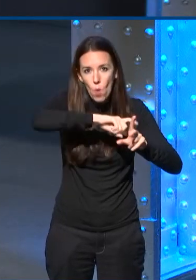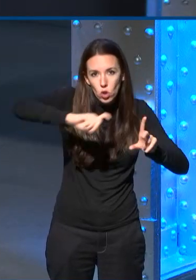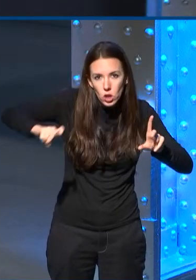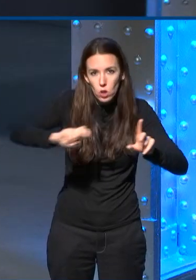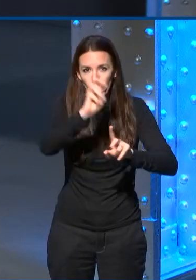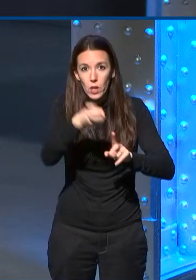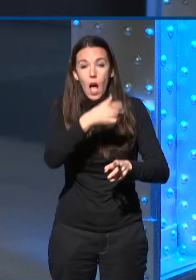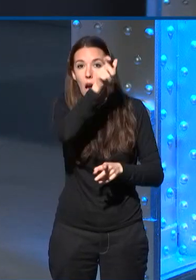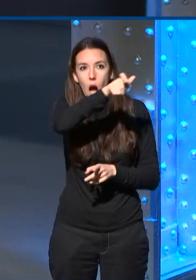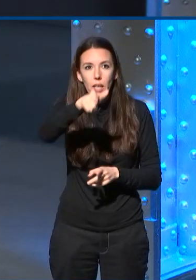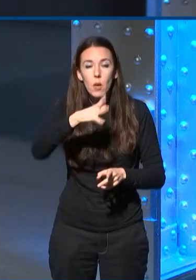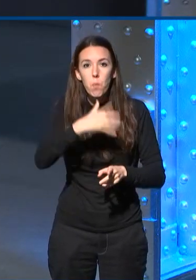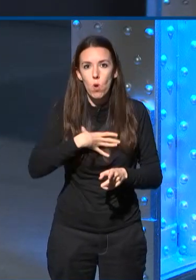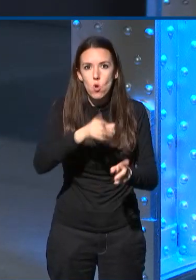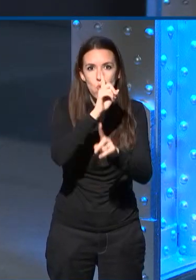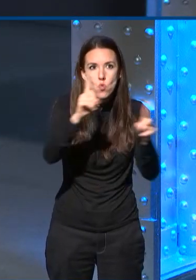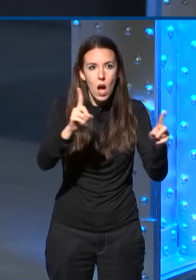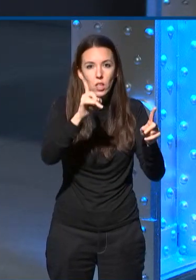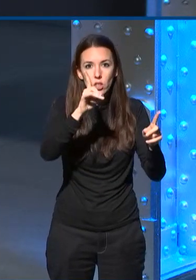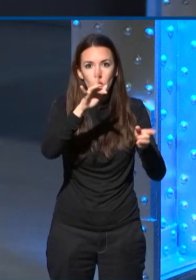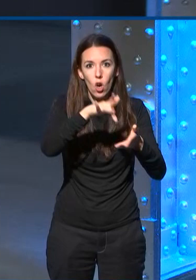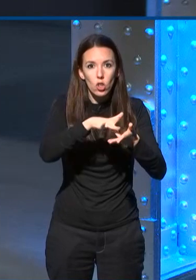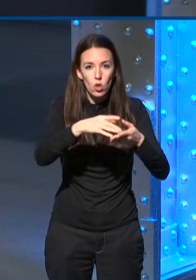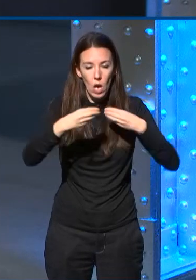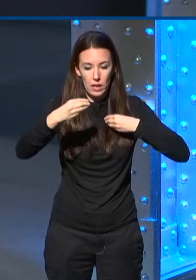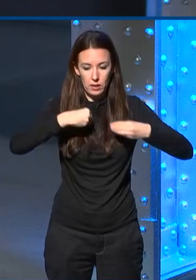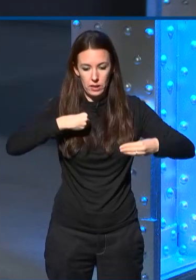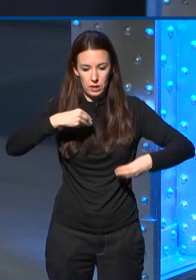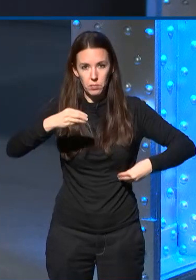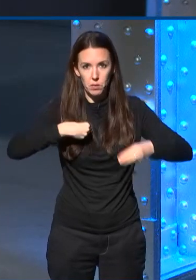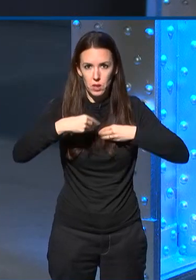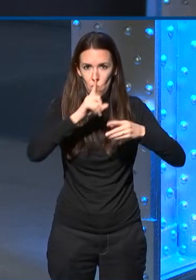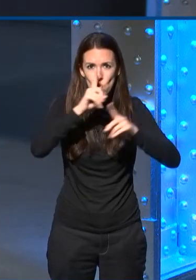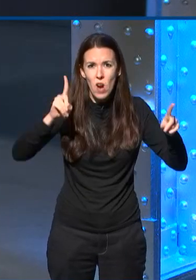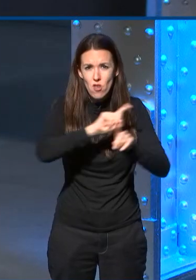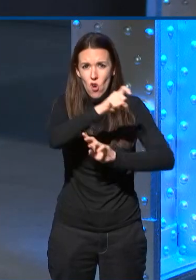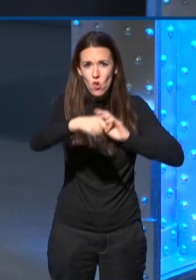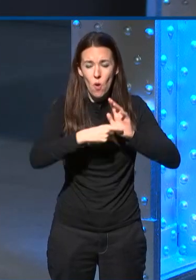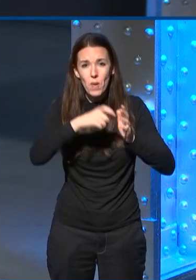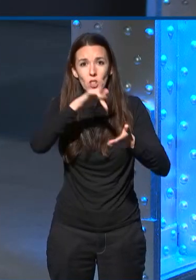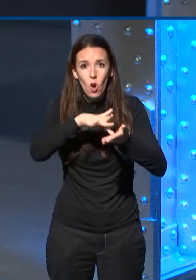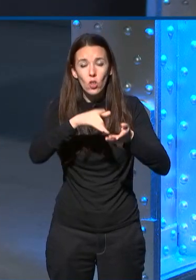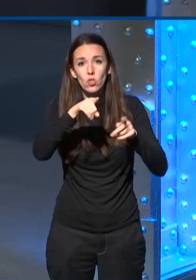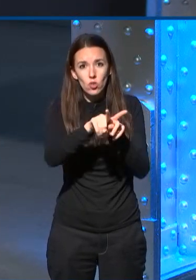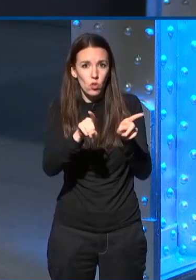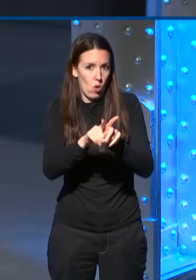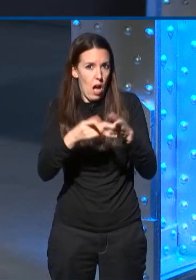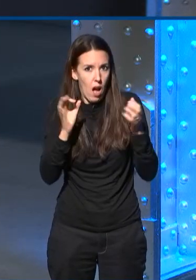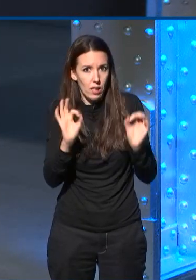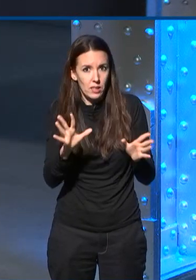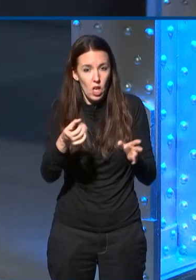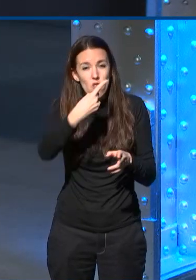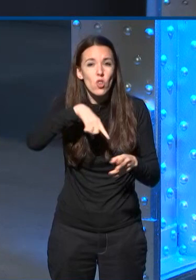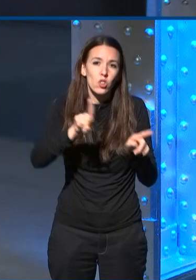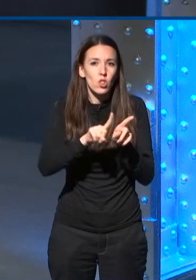Hay gente pues, que está ahí un año y se le ponen unos chips y duerme con los chips todo el año. O sea, el astronauta está bien pagado, pero son unos